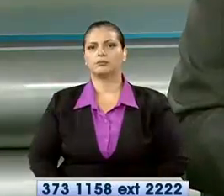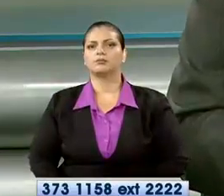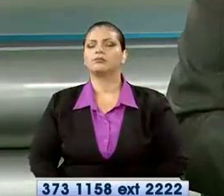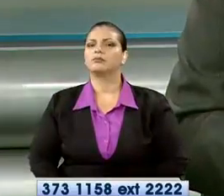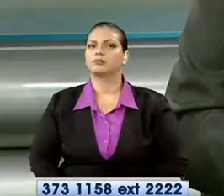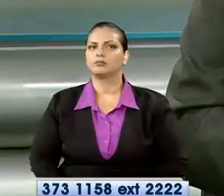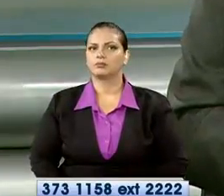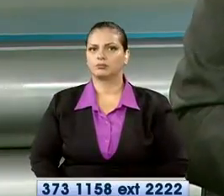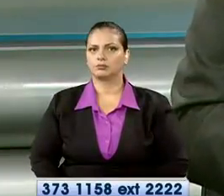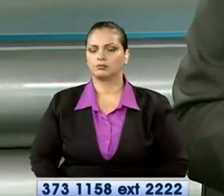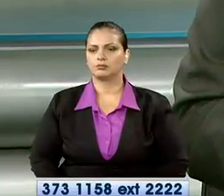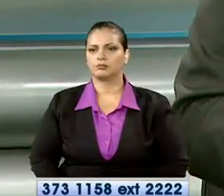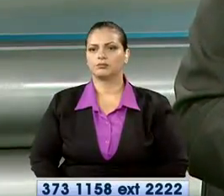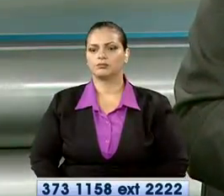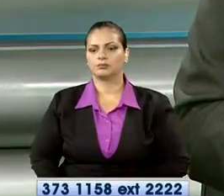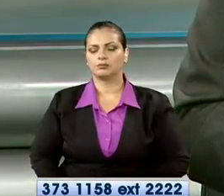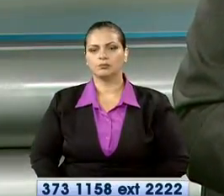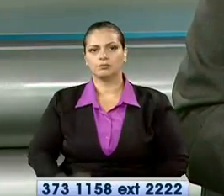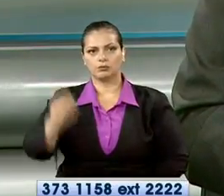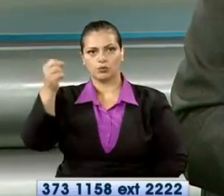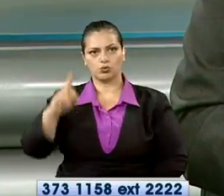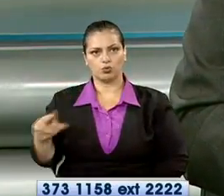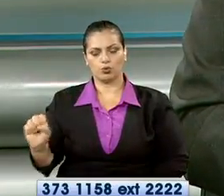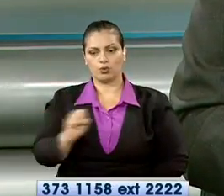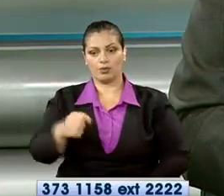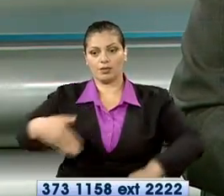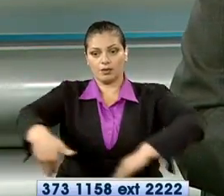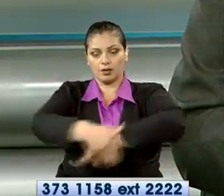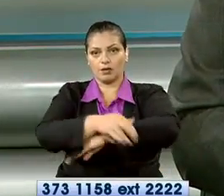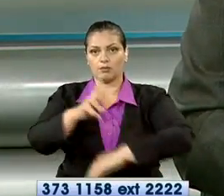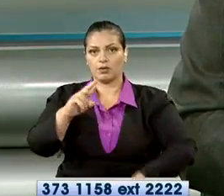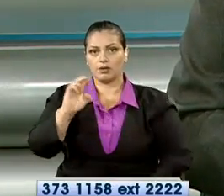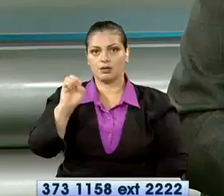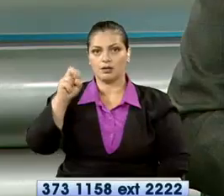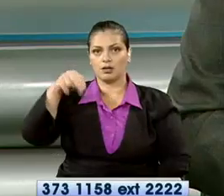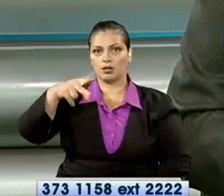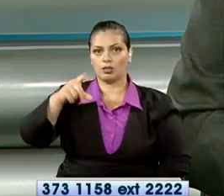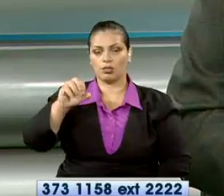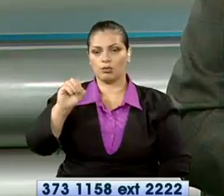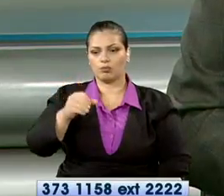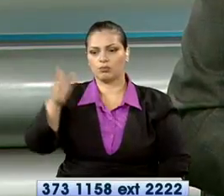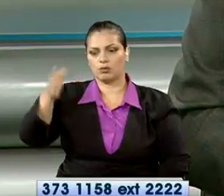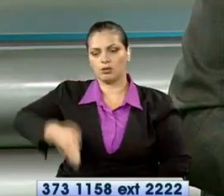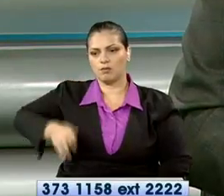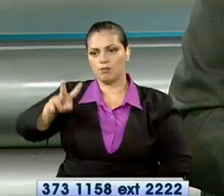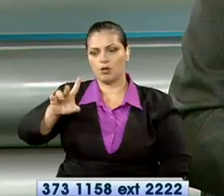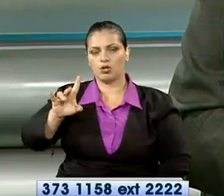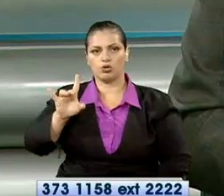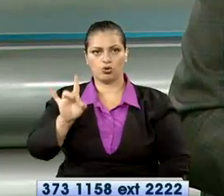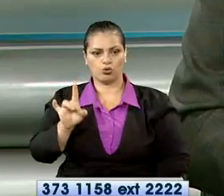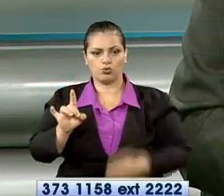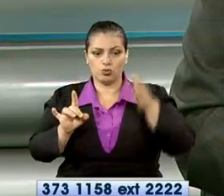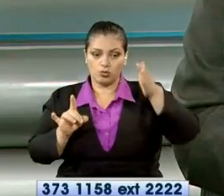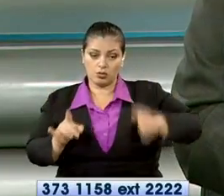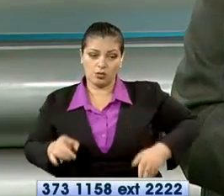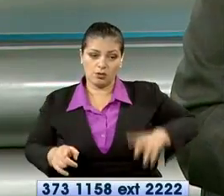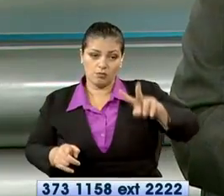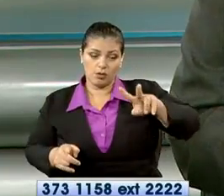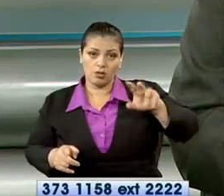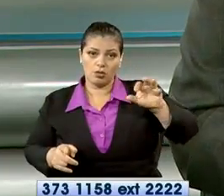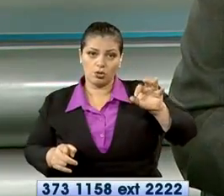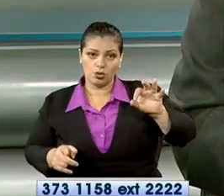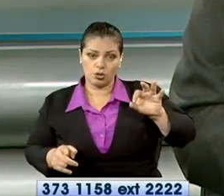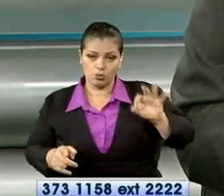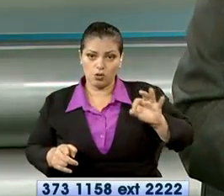Se registró un accidente de tránsito aparentemente por exceso de velocidad. Felizmente, solamente se presentaron